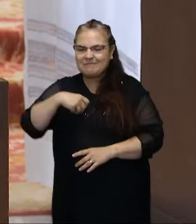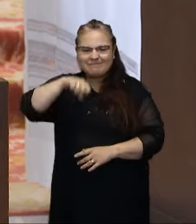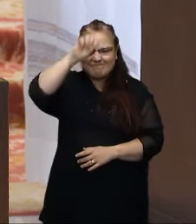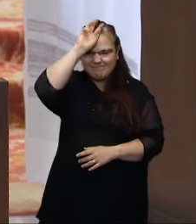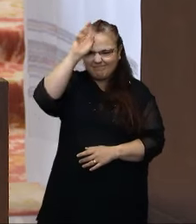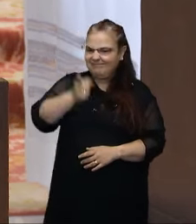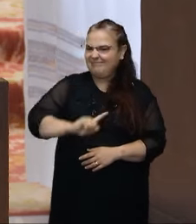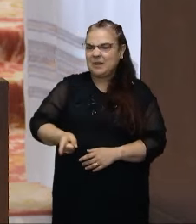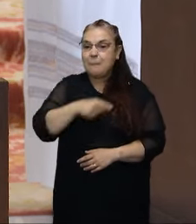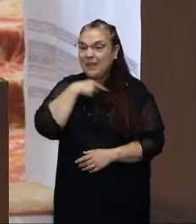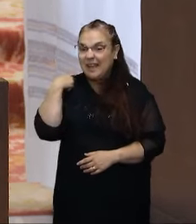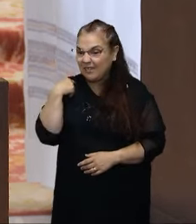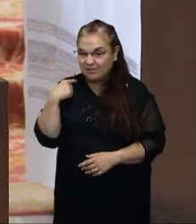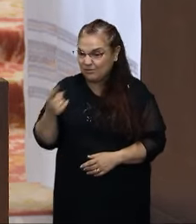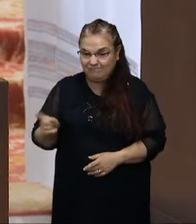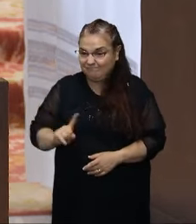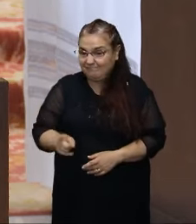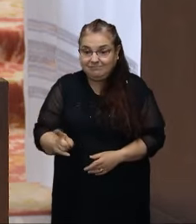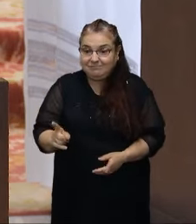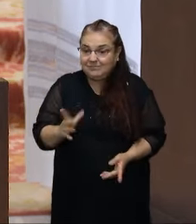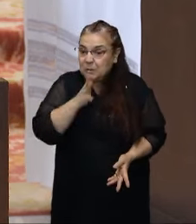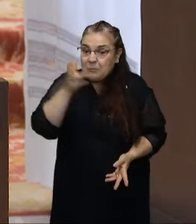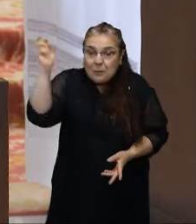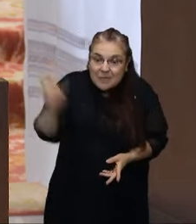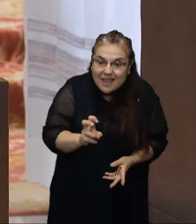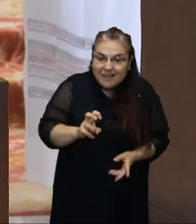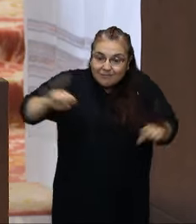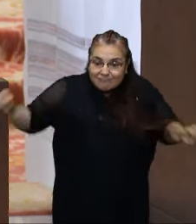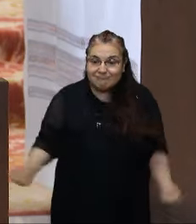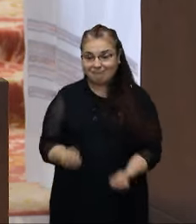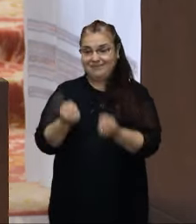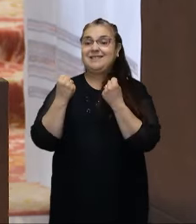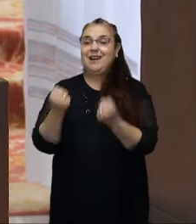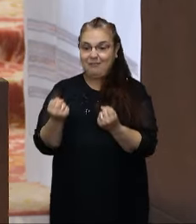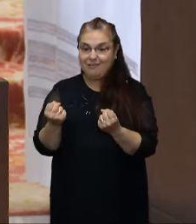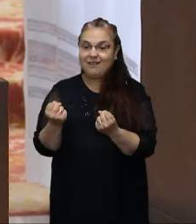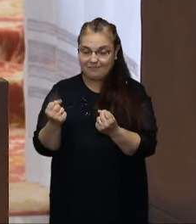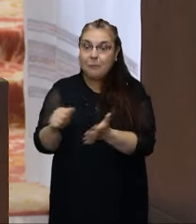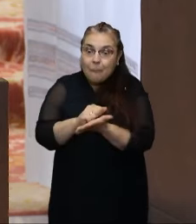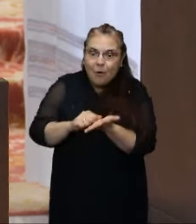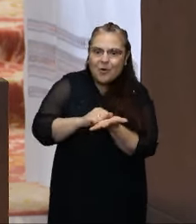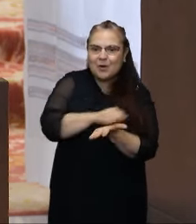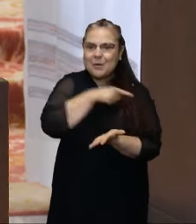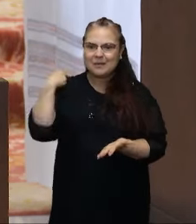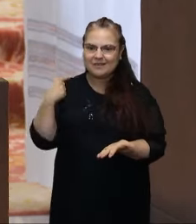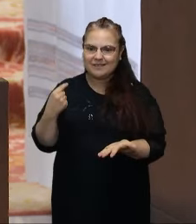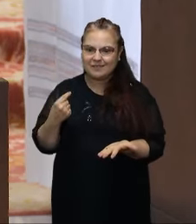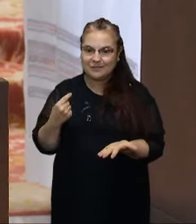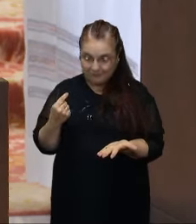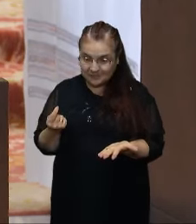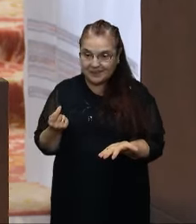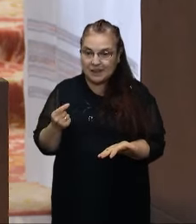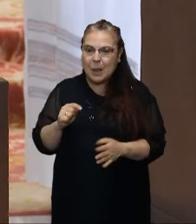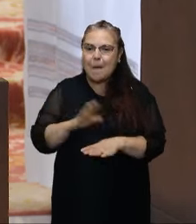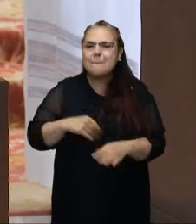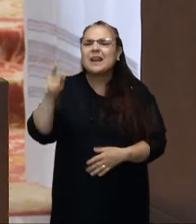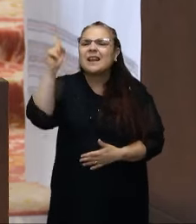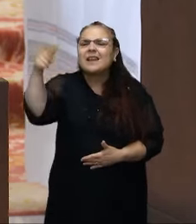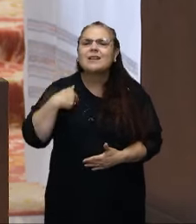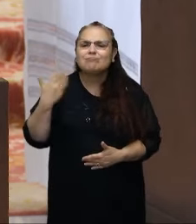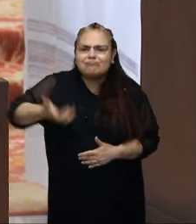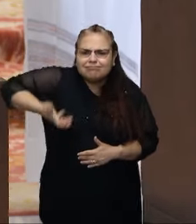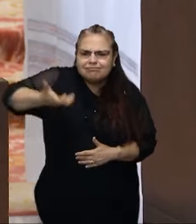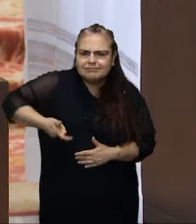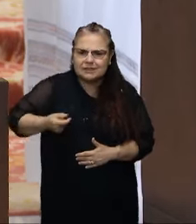De hecho, ha venido a salvarnos de ellos. Es para él lo más importante el que nos